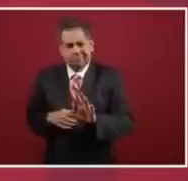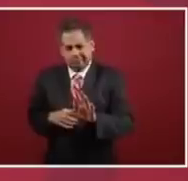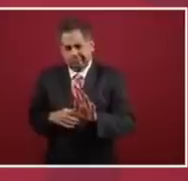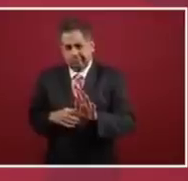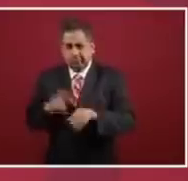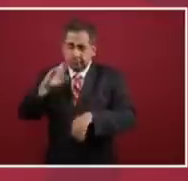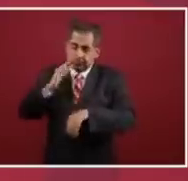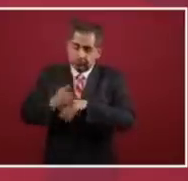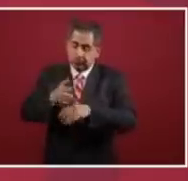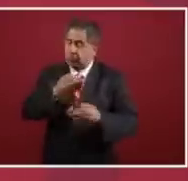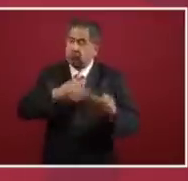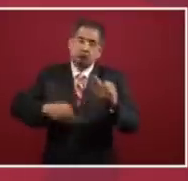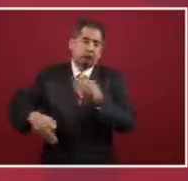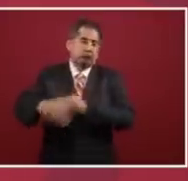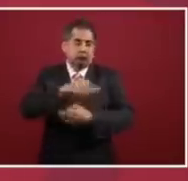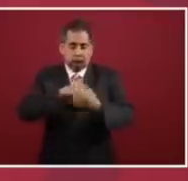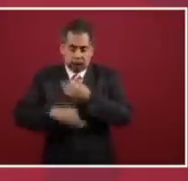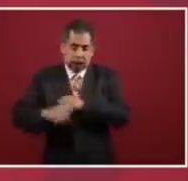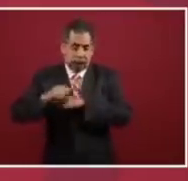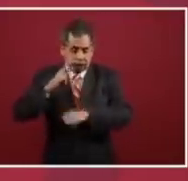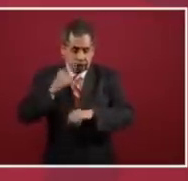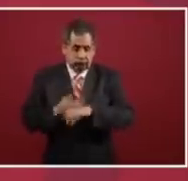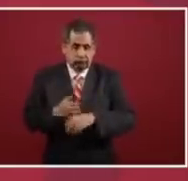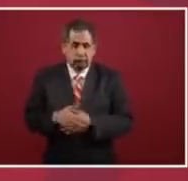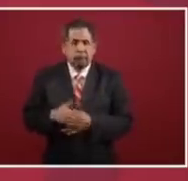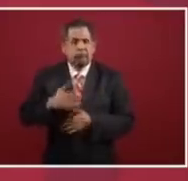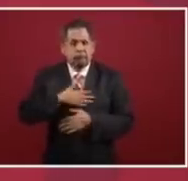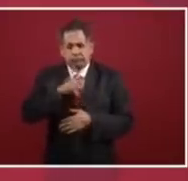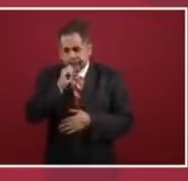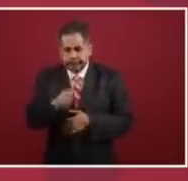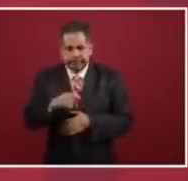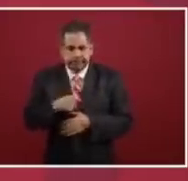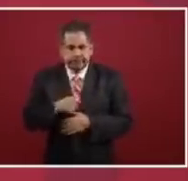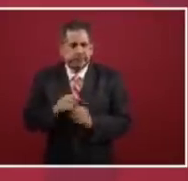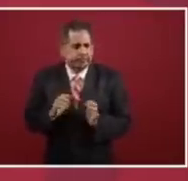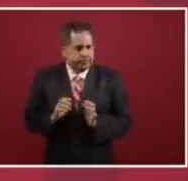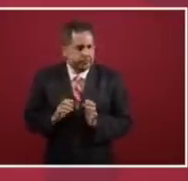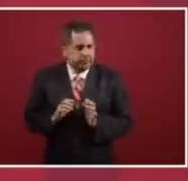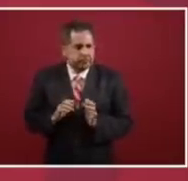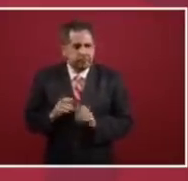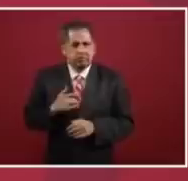es asunto de todos. Y yo también no tengo en eso